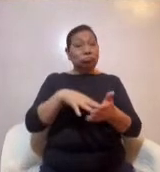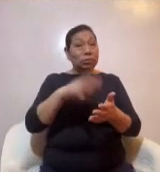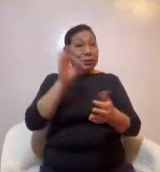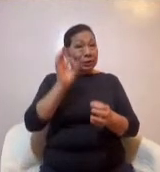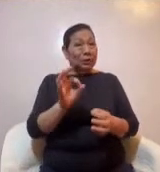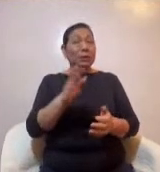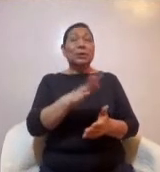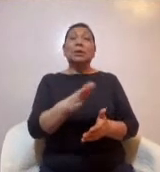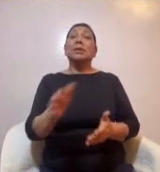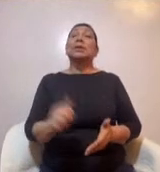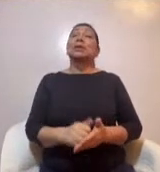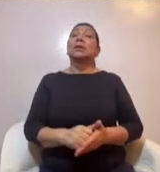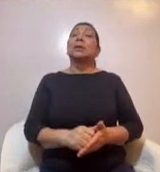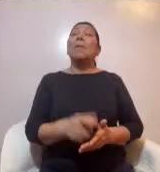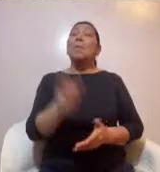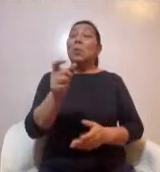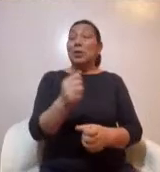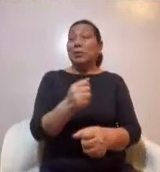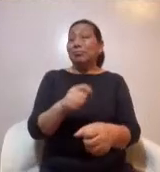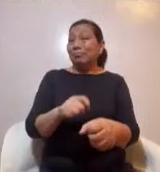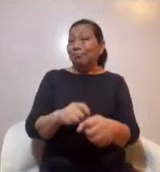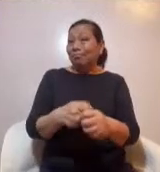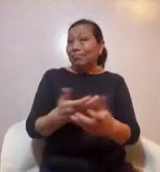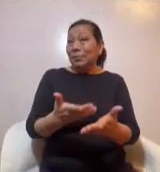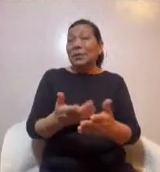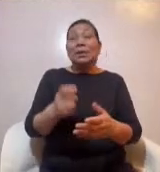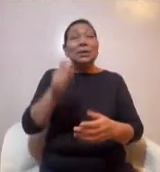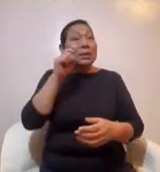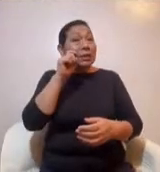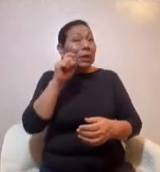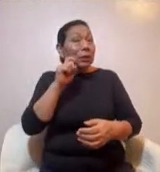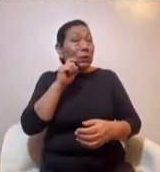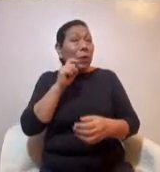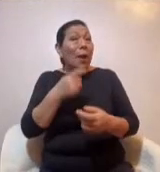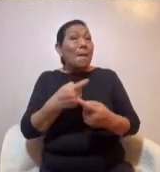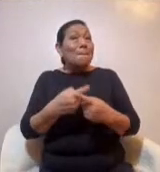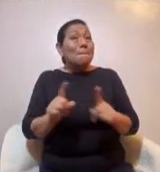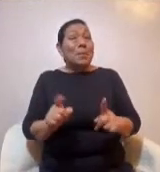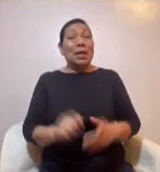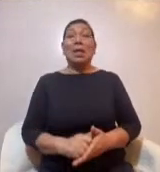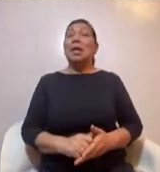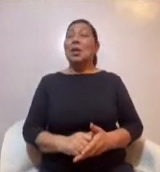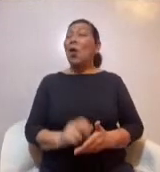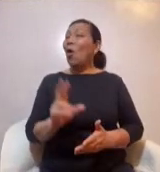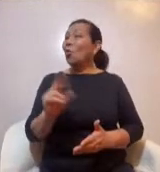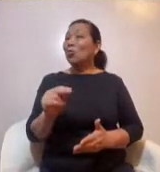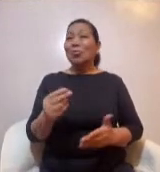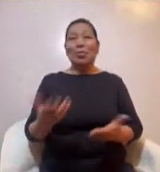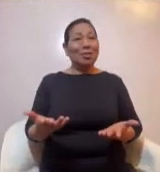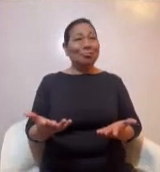especial vulnerabilidad que tienen estas trabajadoras sexuales, sin embargo,